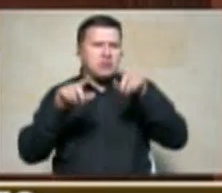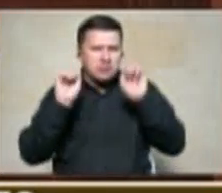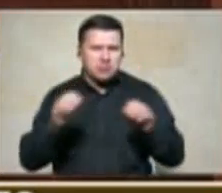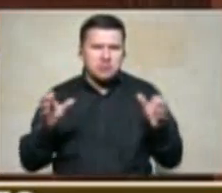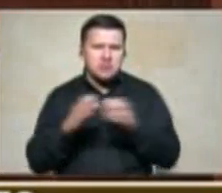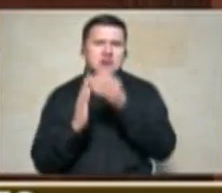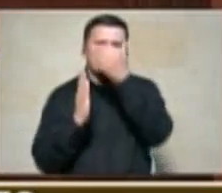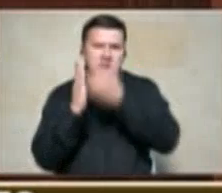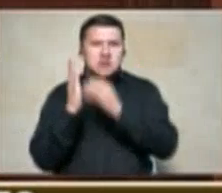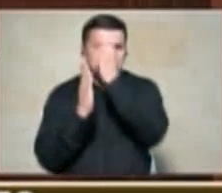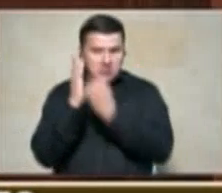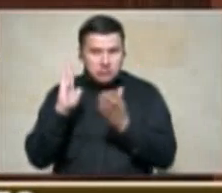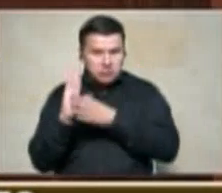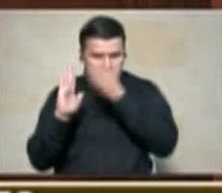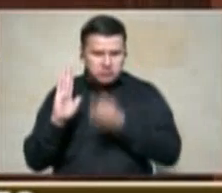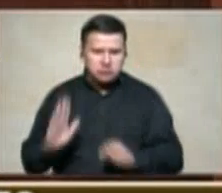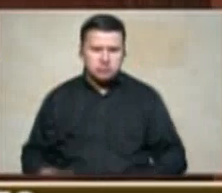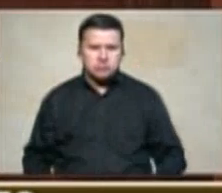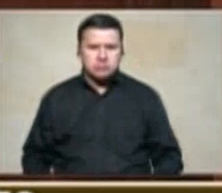y certificada.